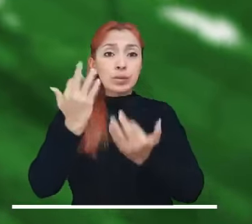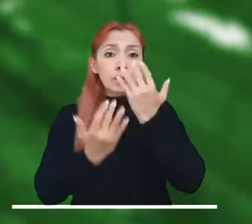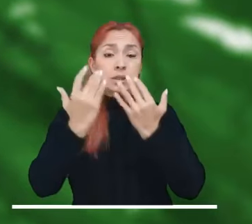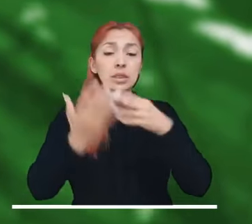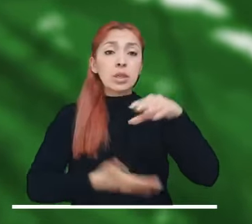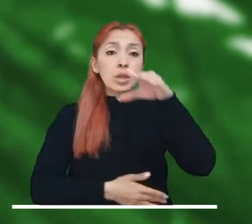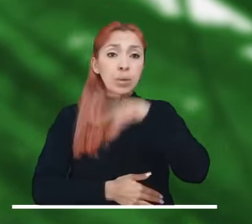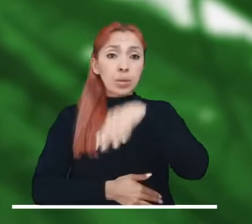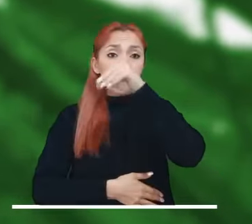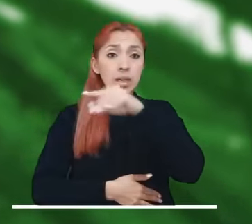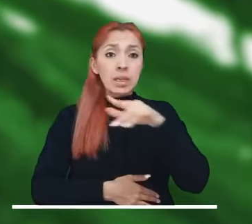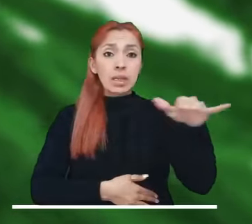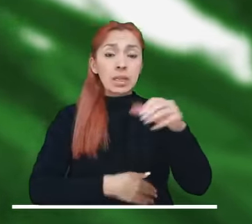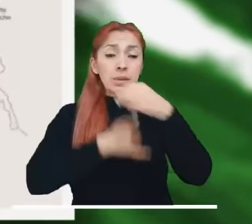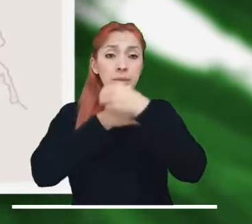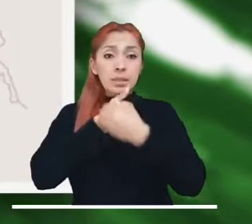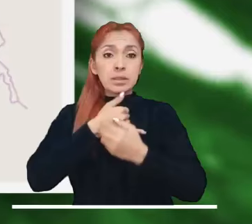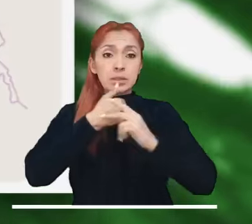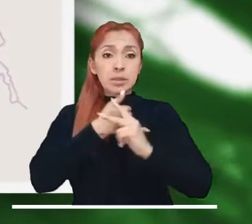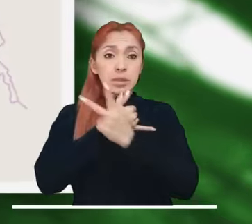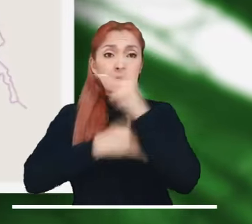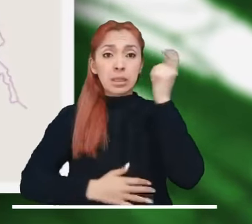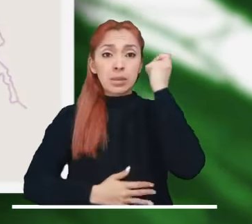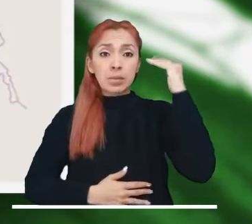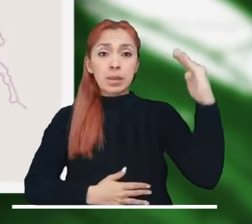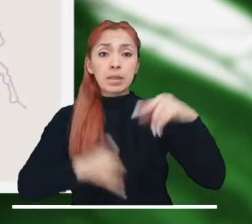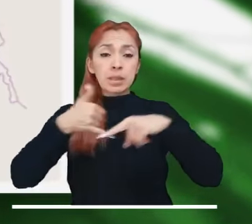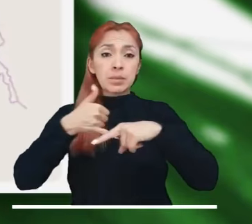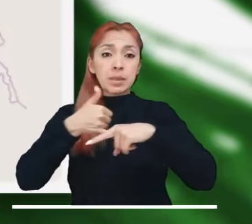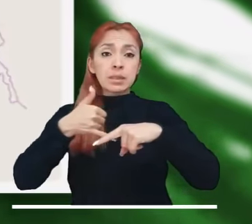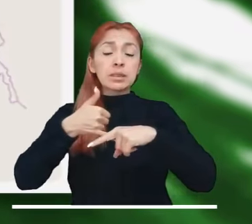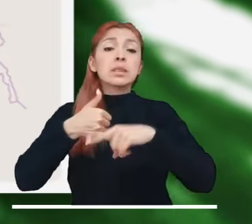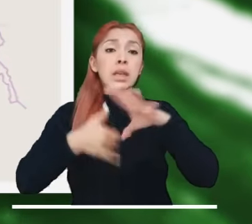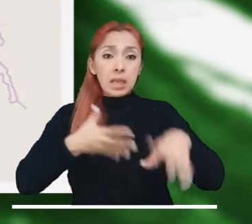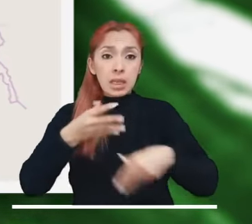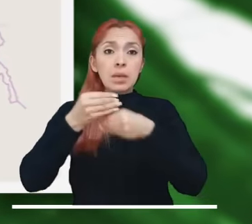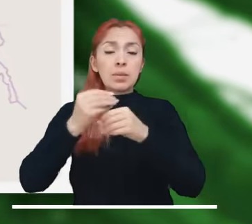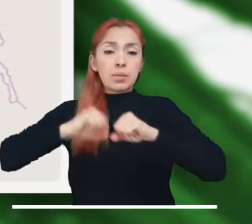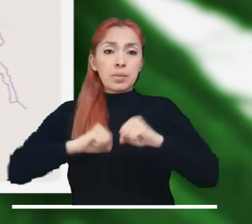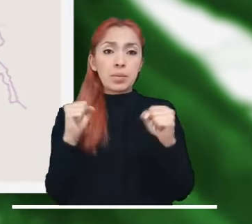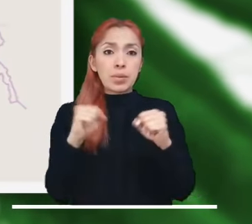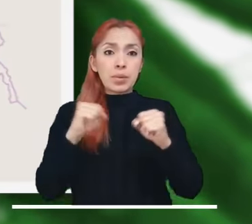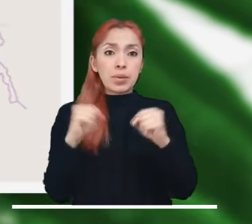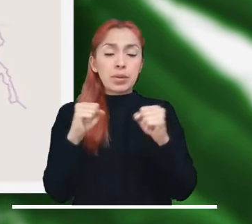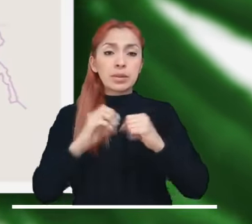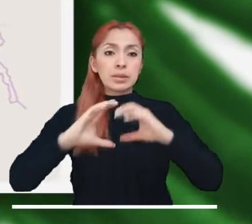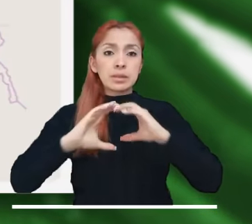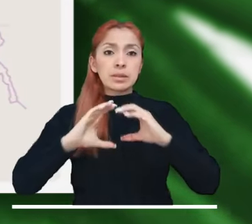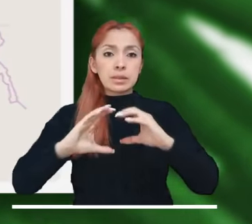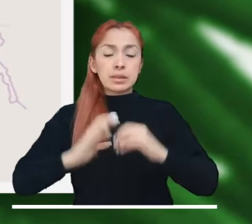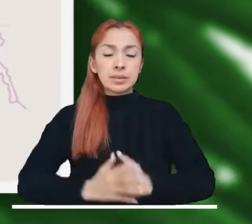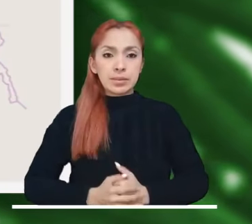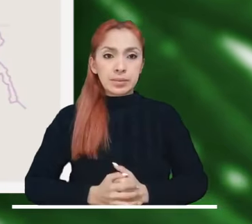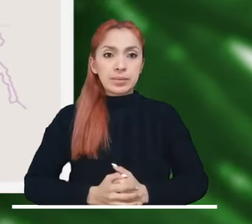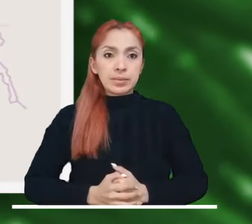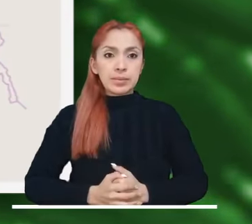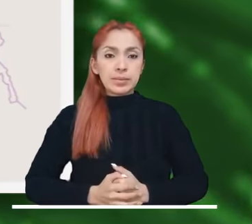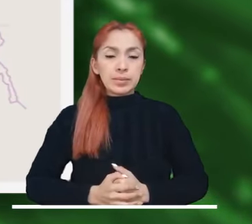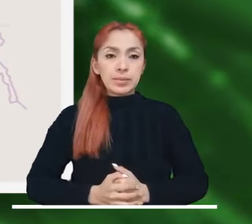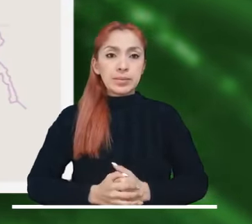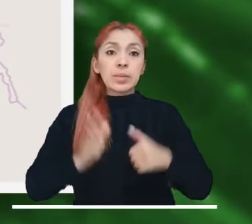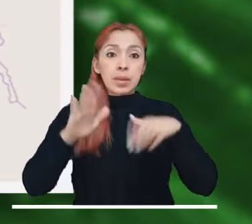del Tigre, municipio de Yondó, Antioquia. Alerta roja por incendios en La Guajira, el Pacífico, los Andes, Meta